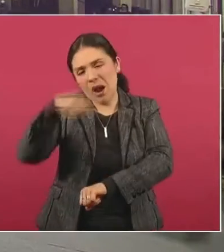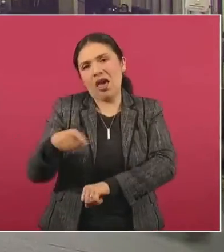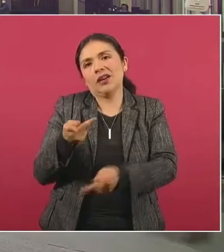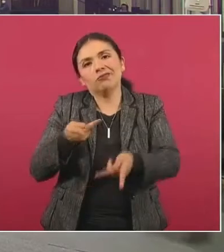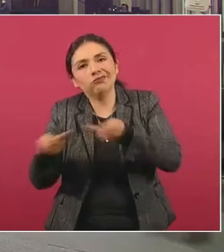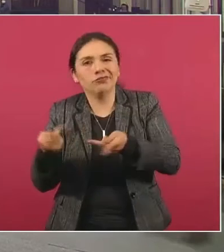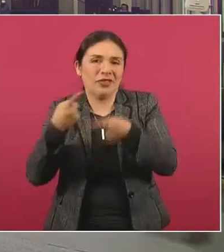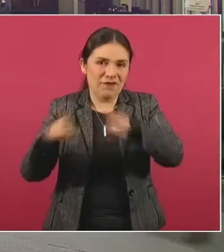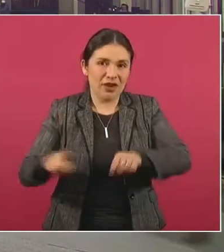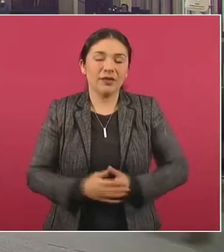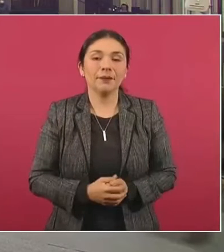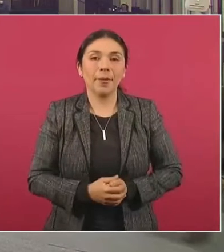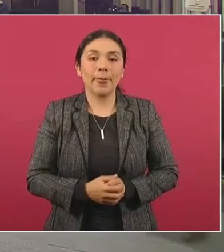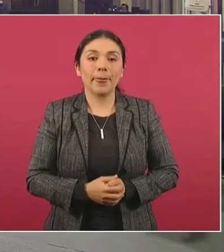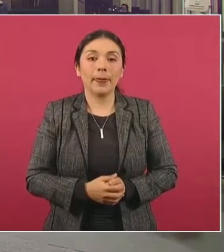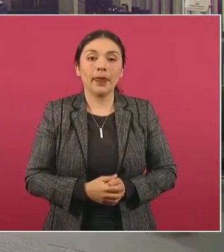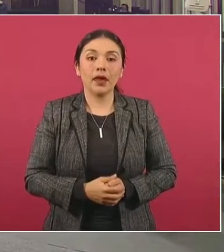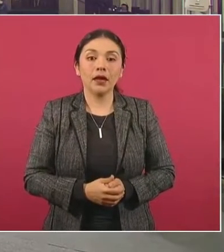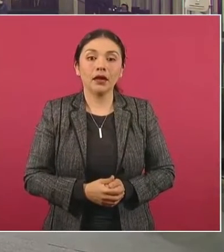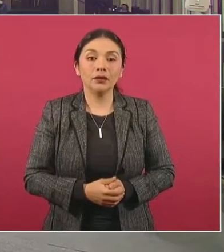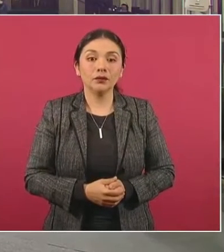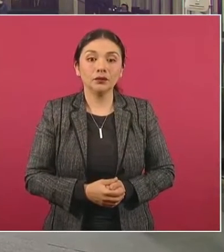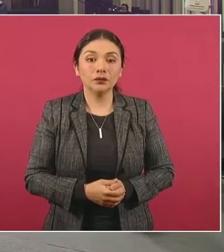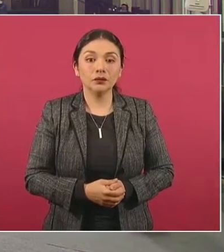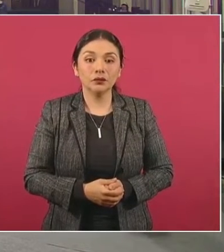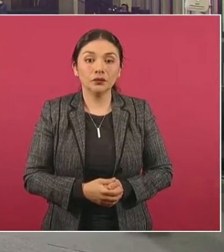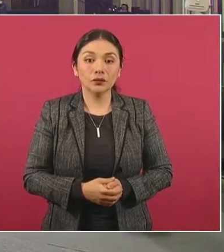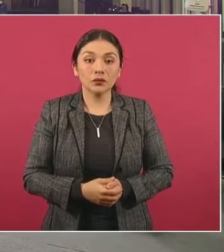¿Sobre lo mismo? Sí, sobre lo mismo el SAT.